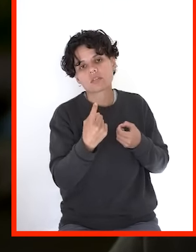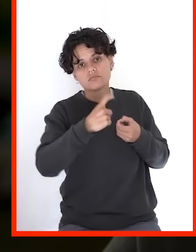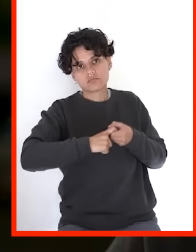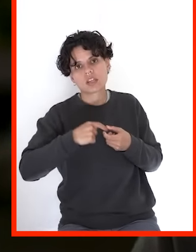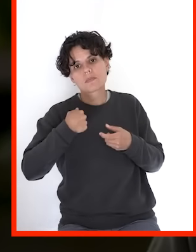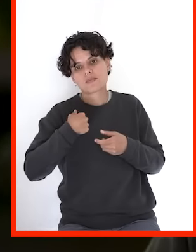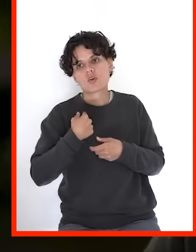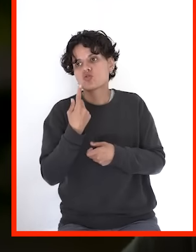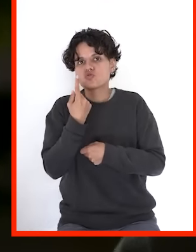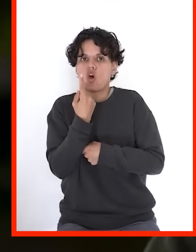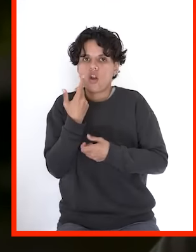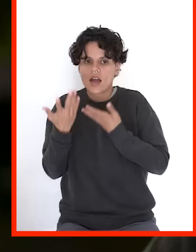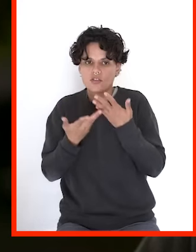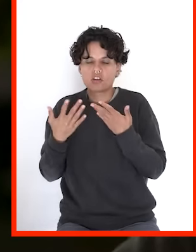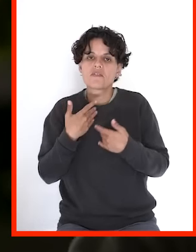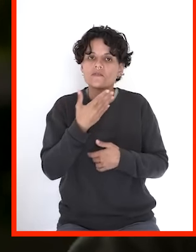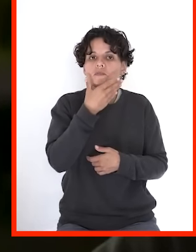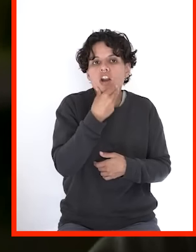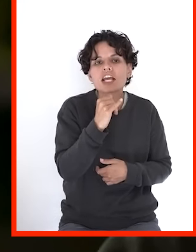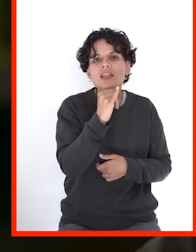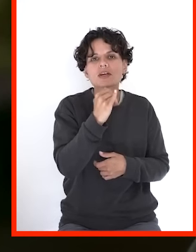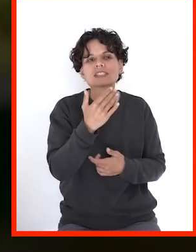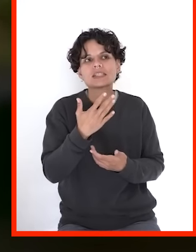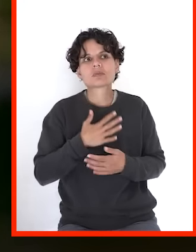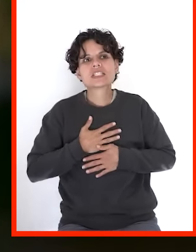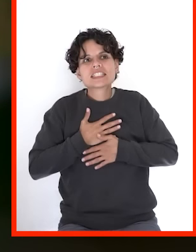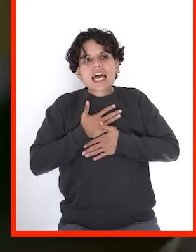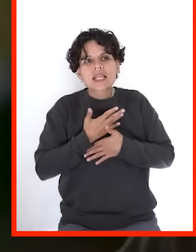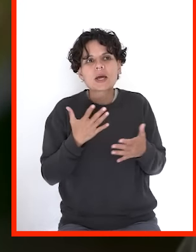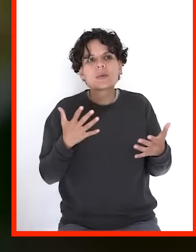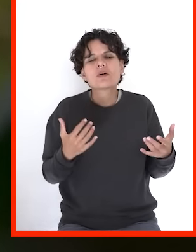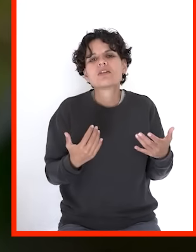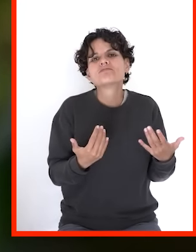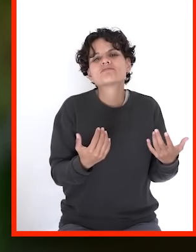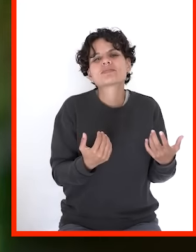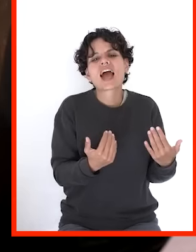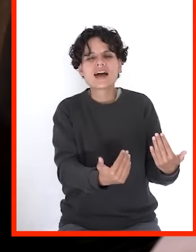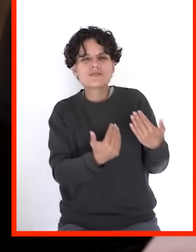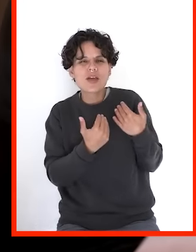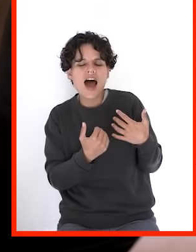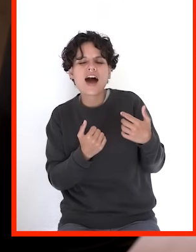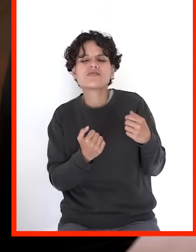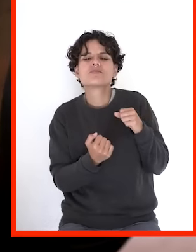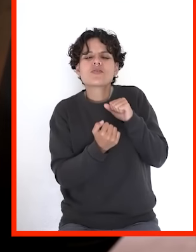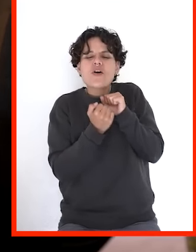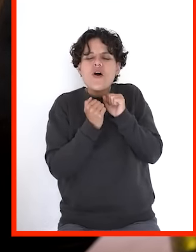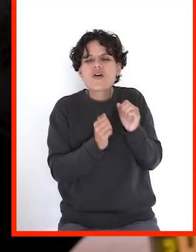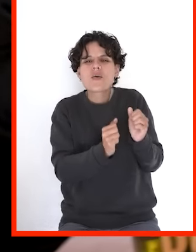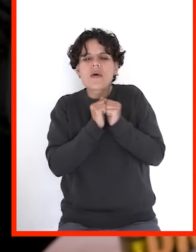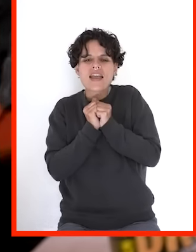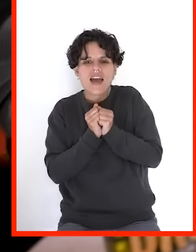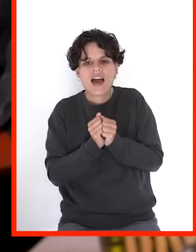solistas, porque es bonito, pues me siento como en... Como acompañado. Apoyado. Tírale la rima